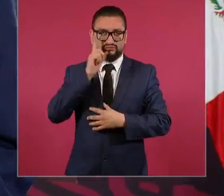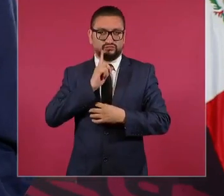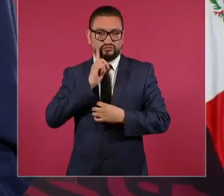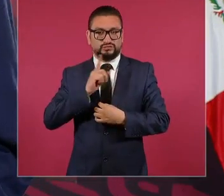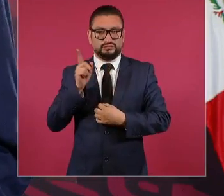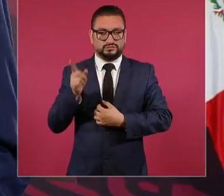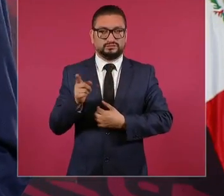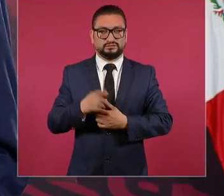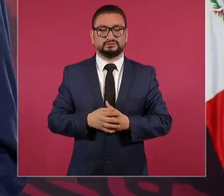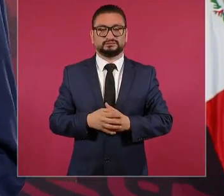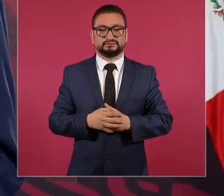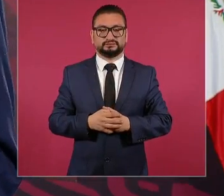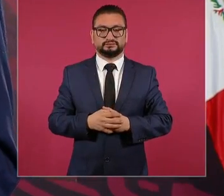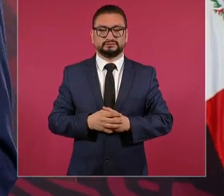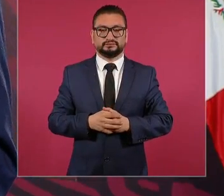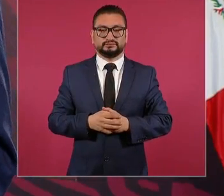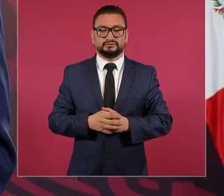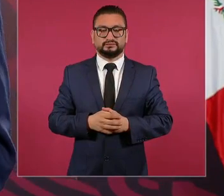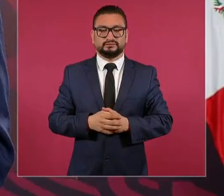este